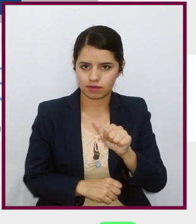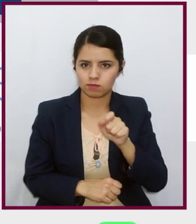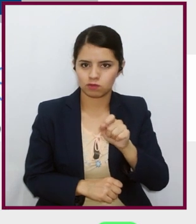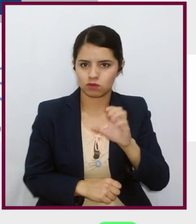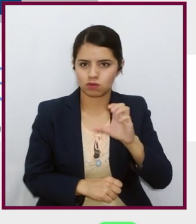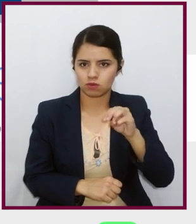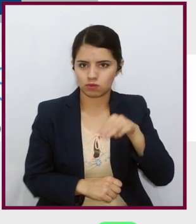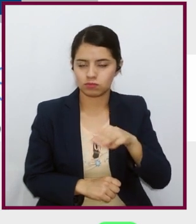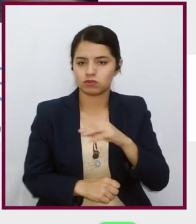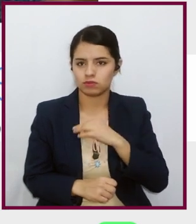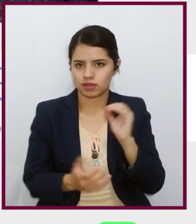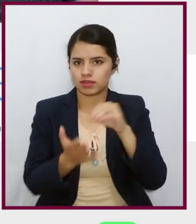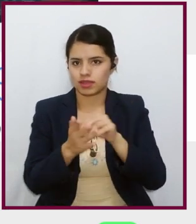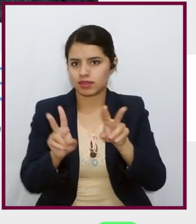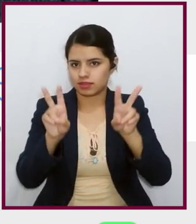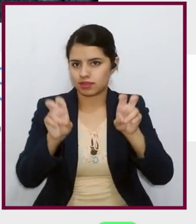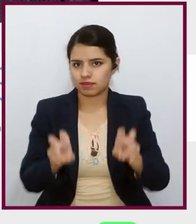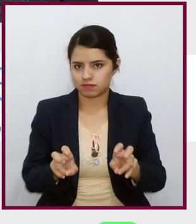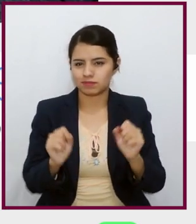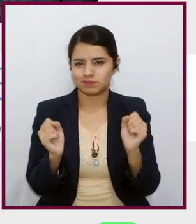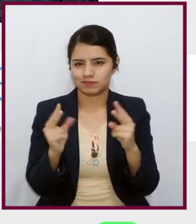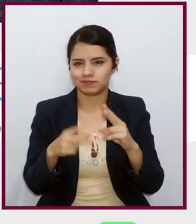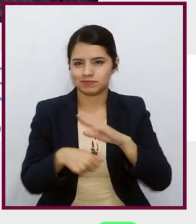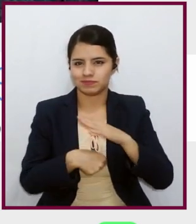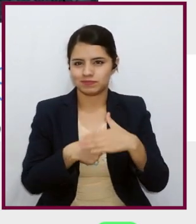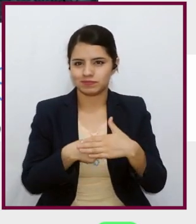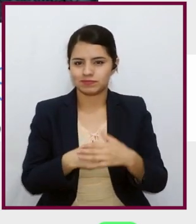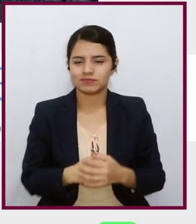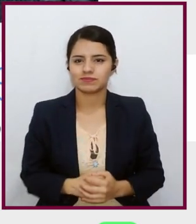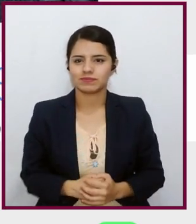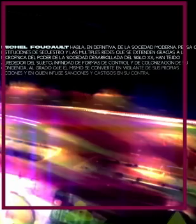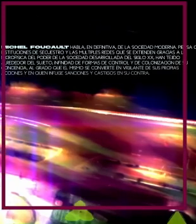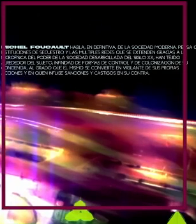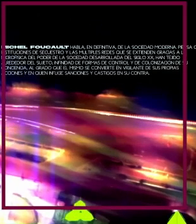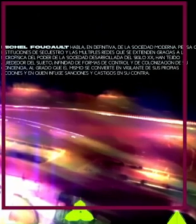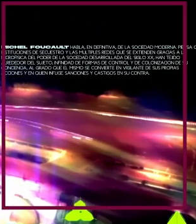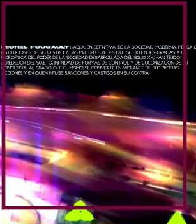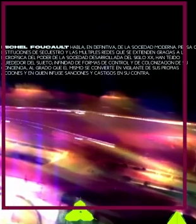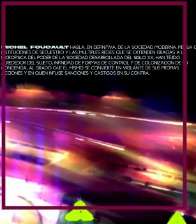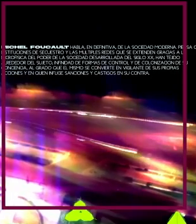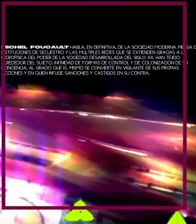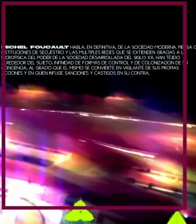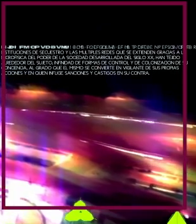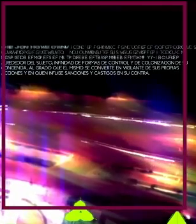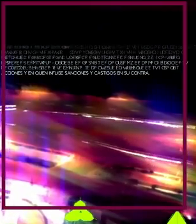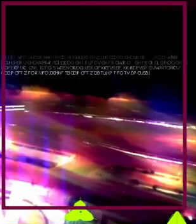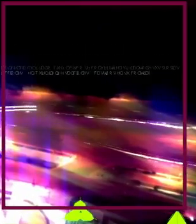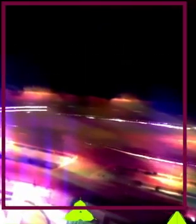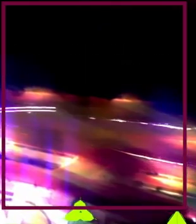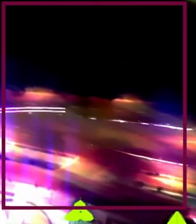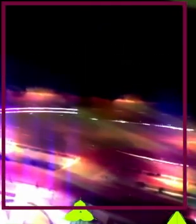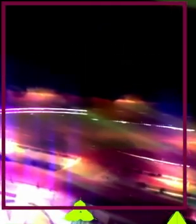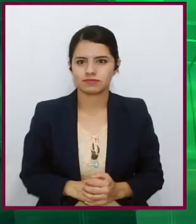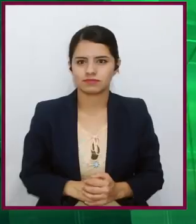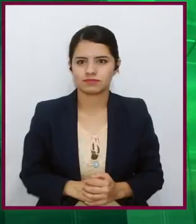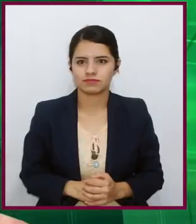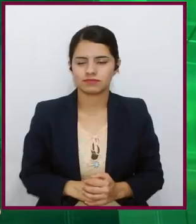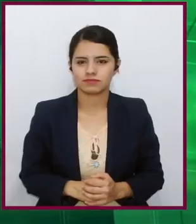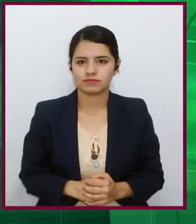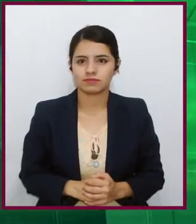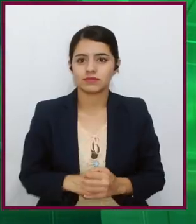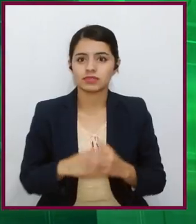es verificar que la fuente de la que viene la información que estás leyendo sea una fuente seria para usted